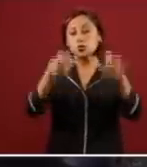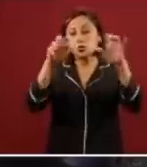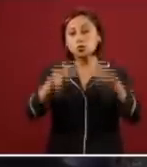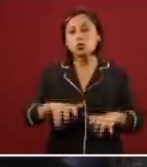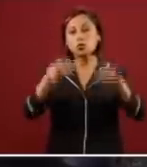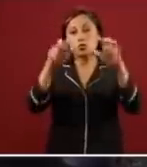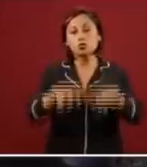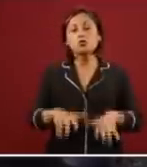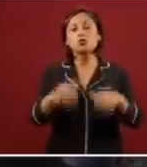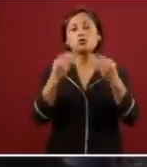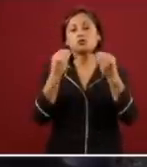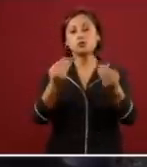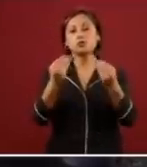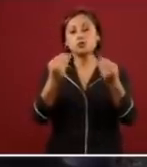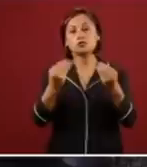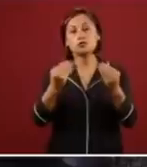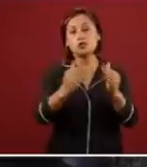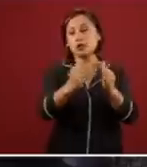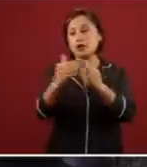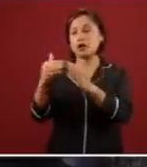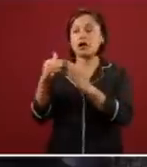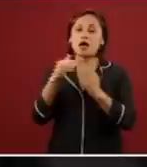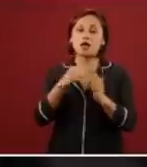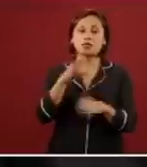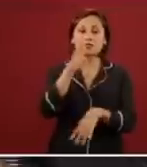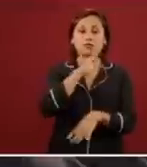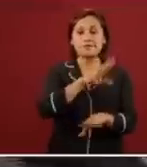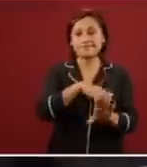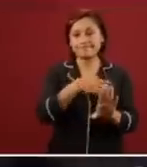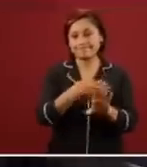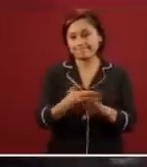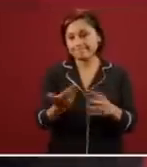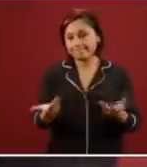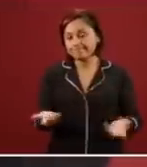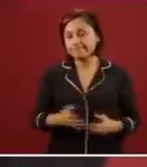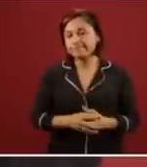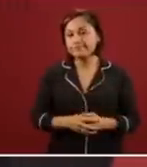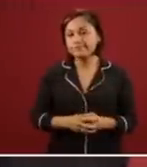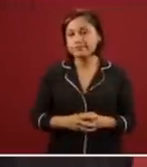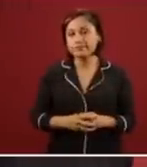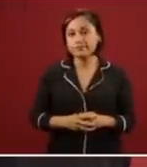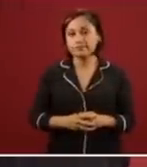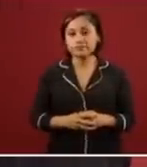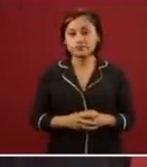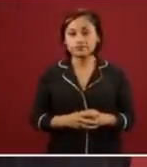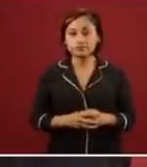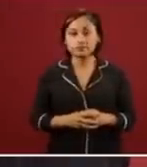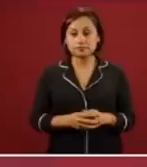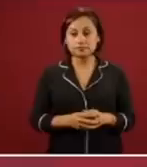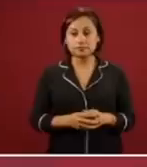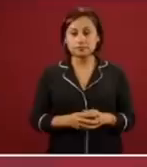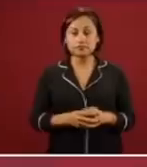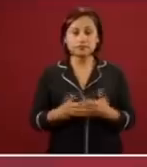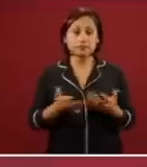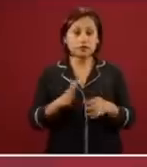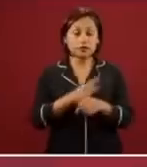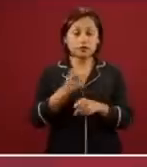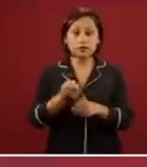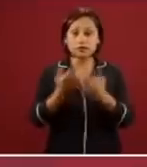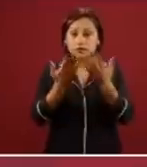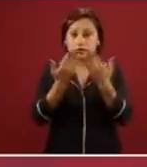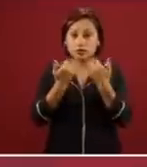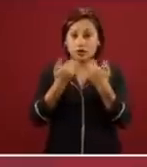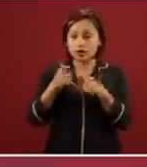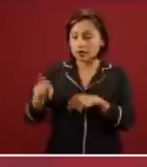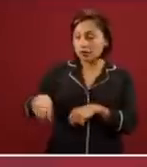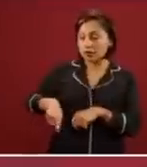le hizo mucho daño a las calles y no tienen presupuesto para tapar